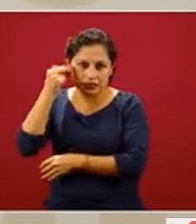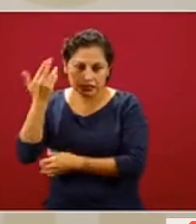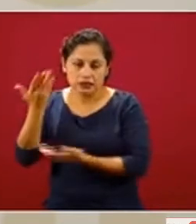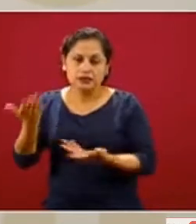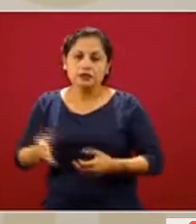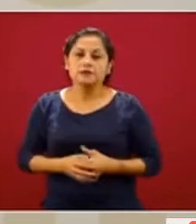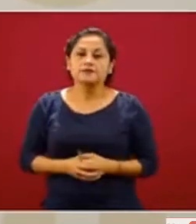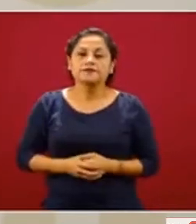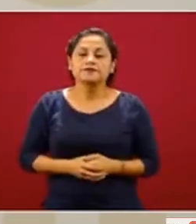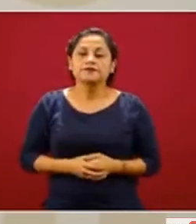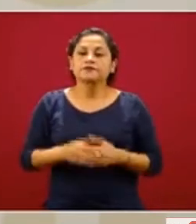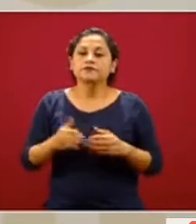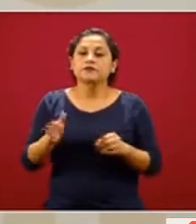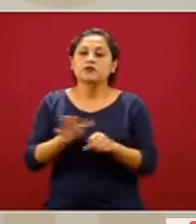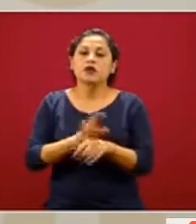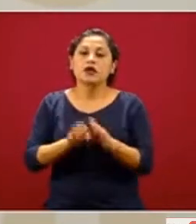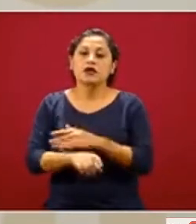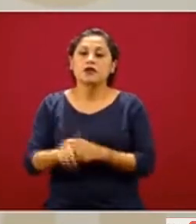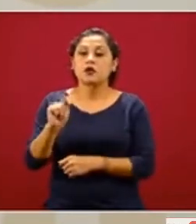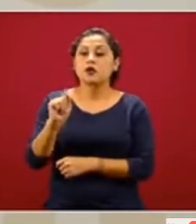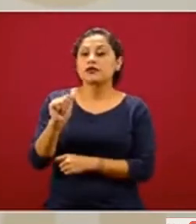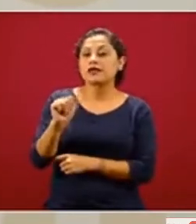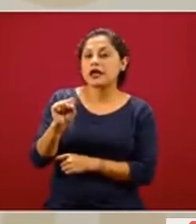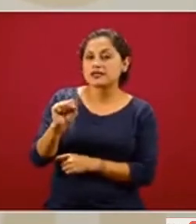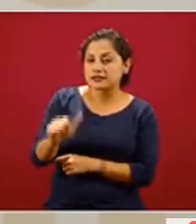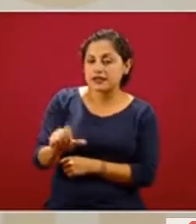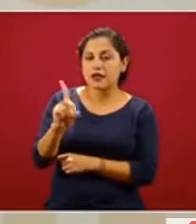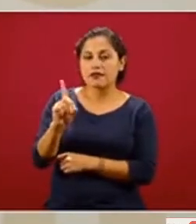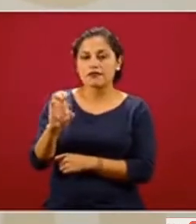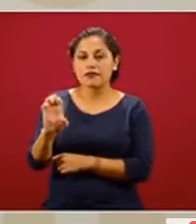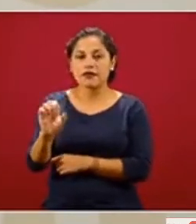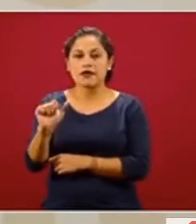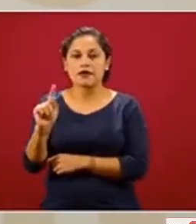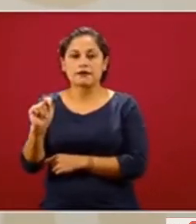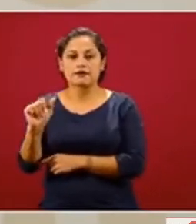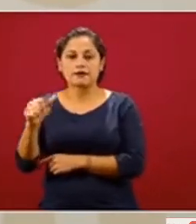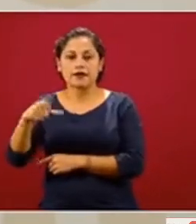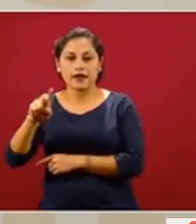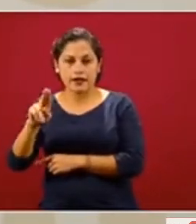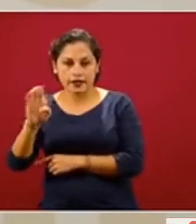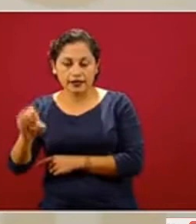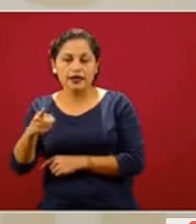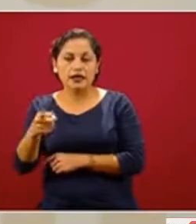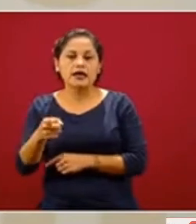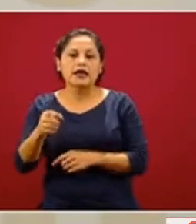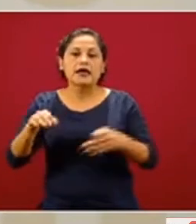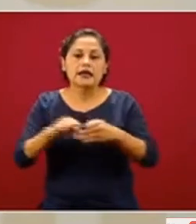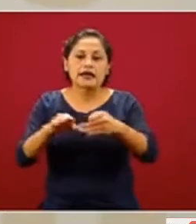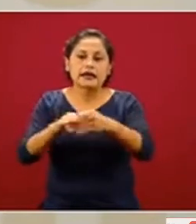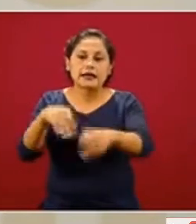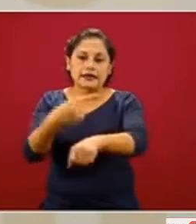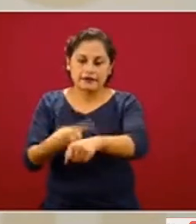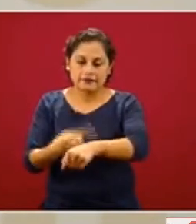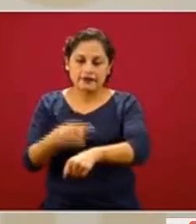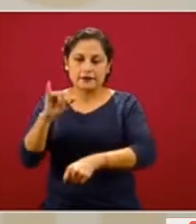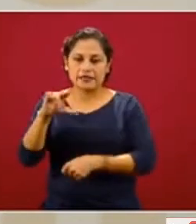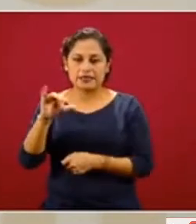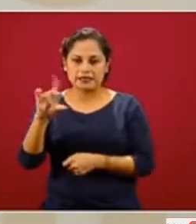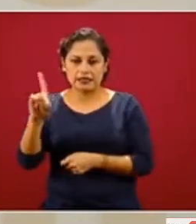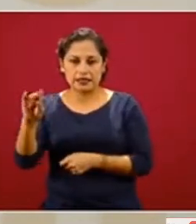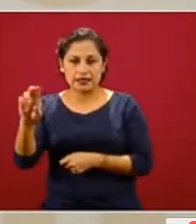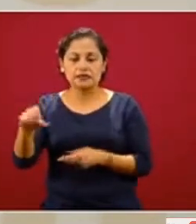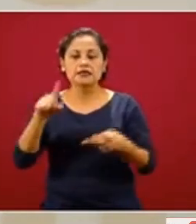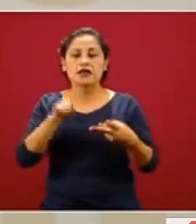ataque, que es el mismo concepto que la incidencia, la proporción de personas que acudirían a los servicios de